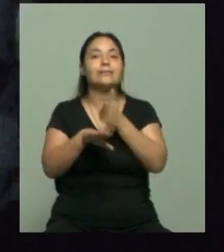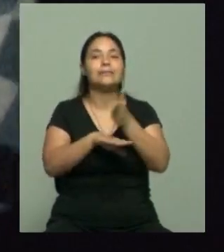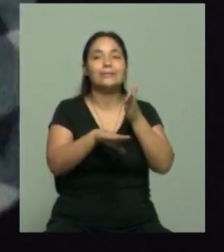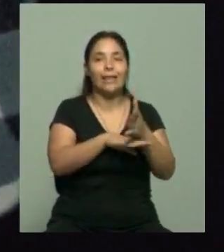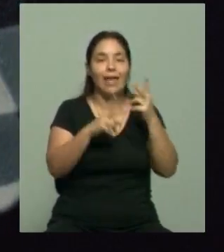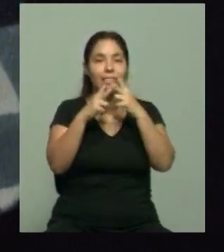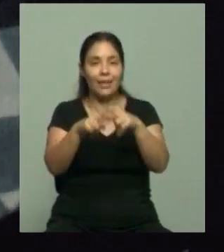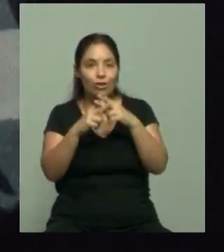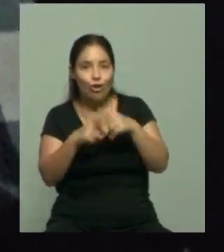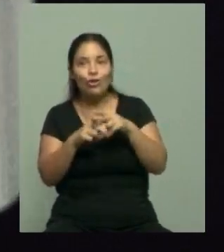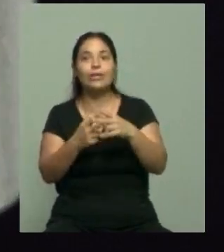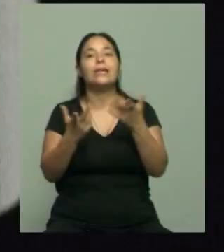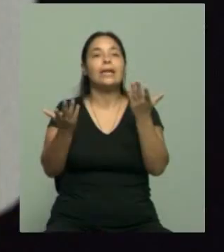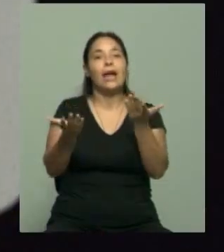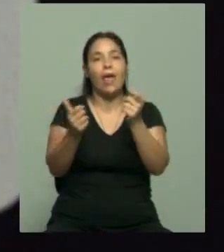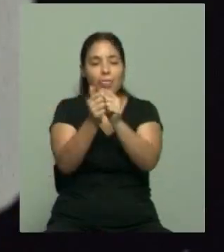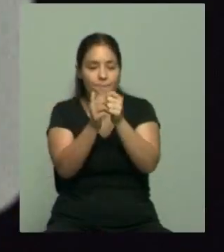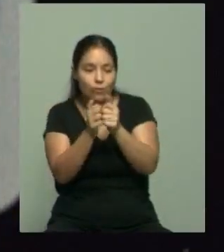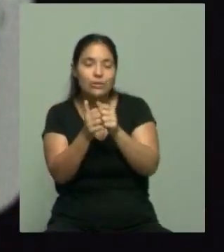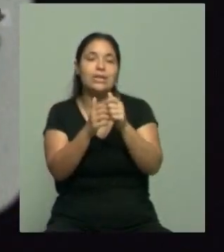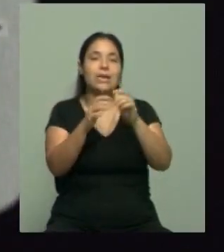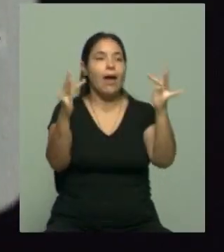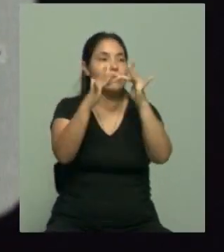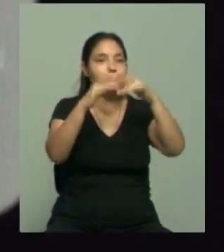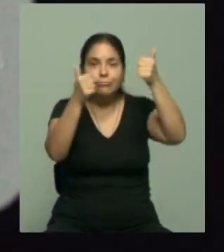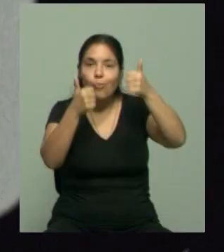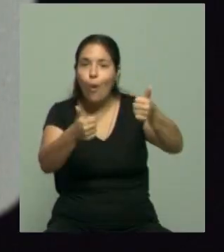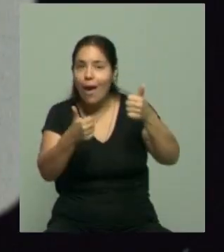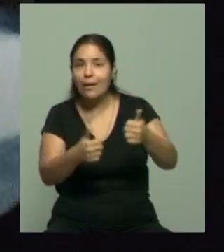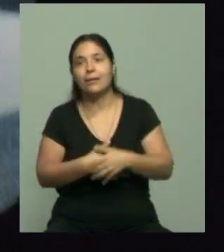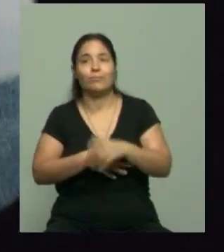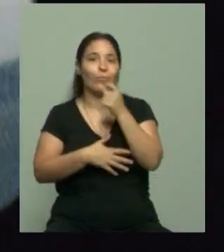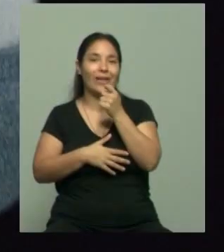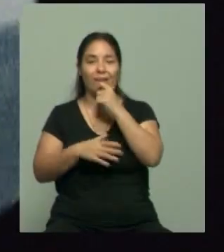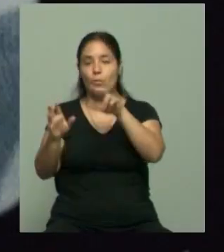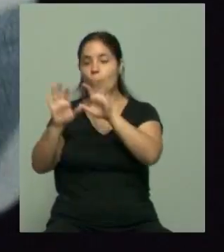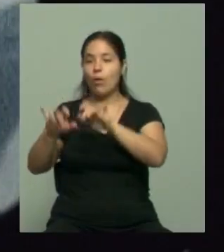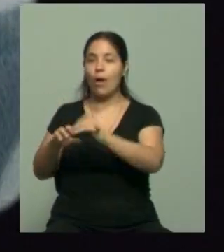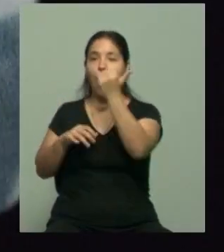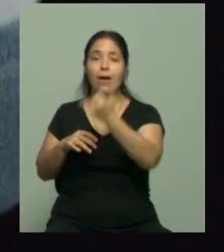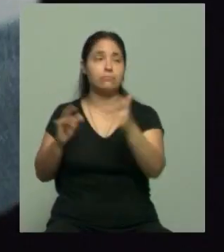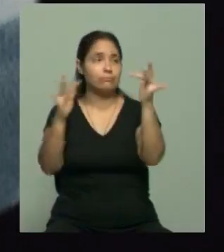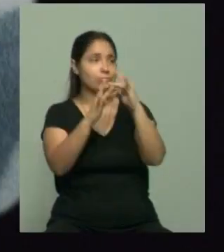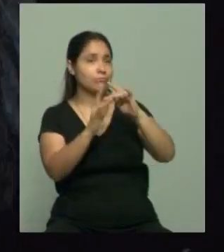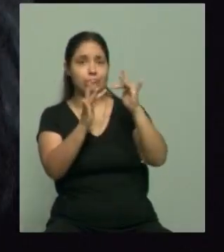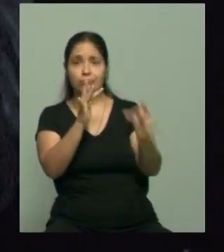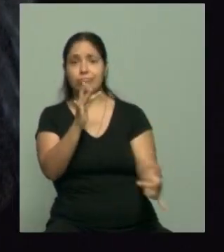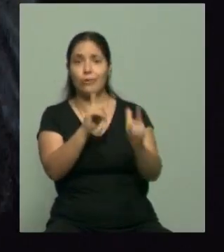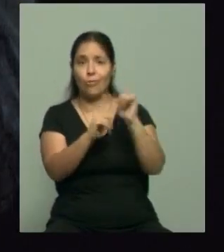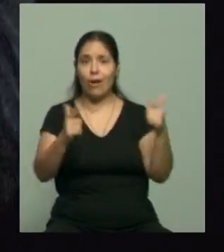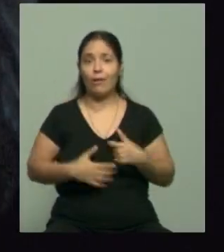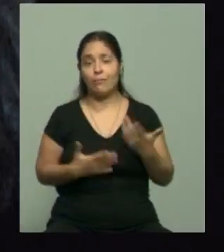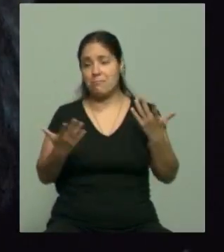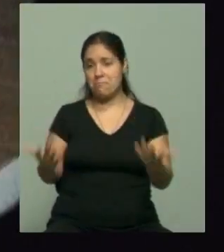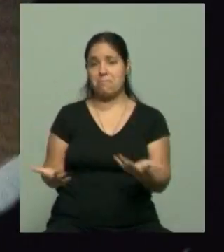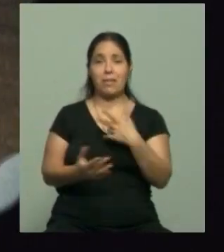la tecnología, que puedan tener dispositivos, buena conectividad, que no es menor, porque si tengo un dispositivo y no me puedo conectar, es muy